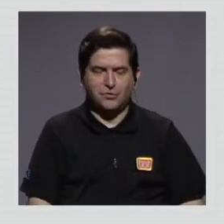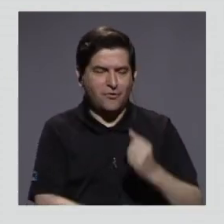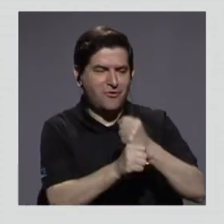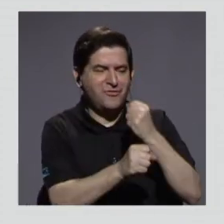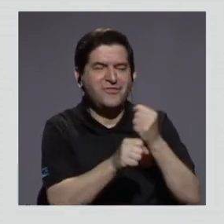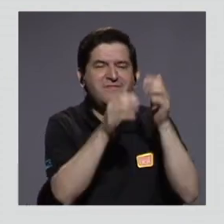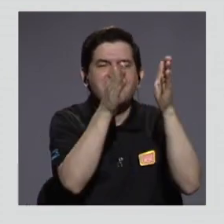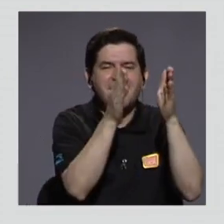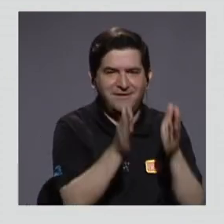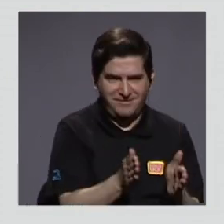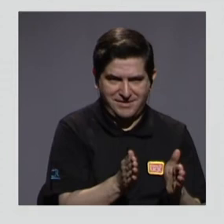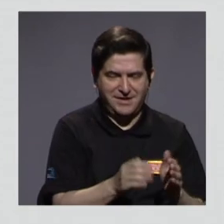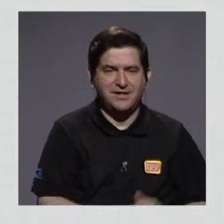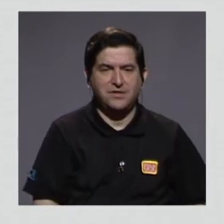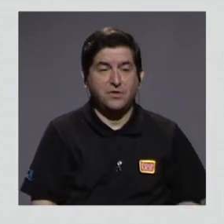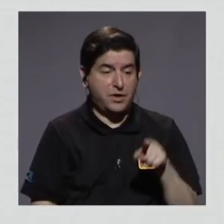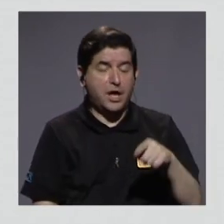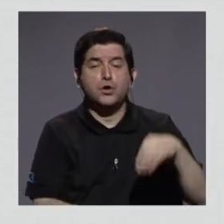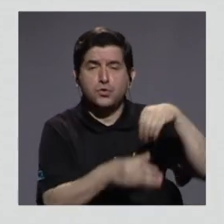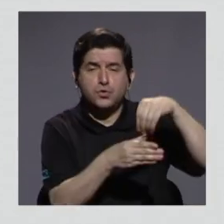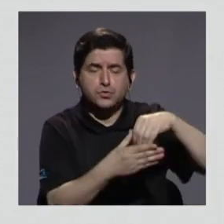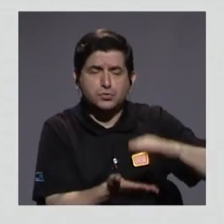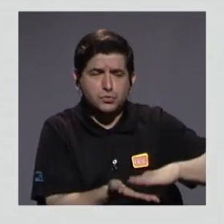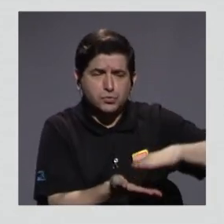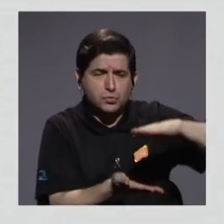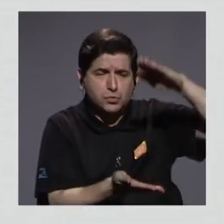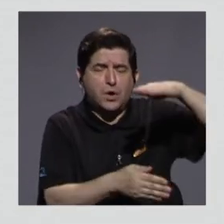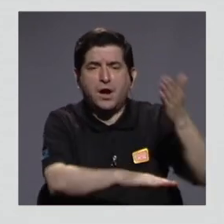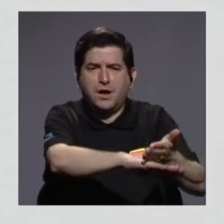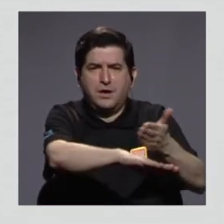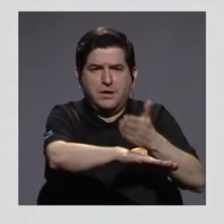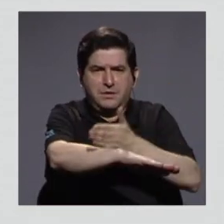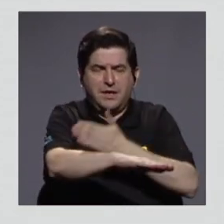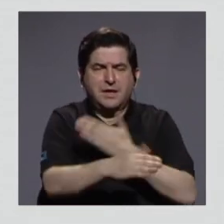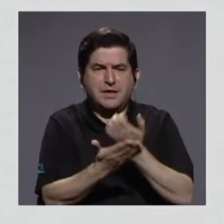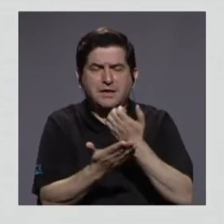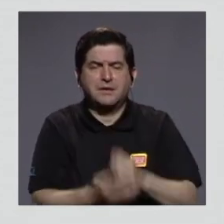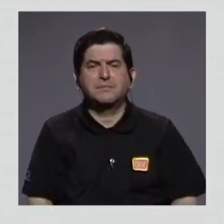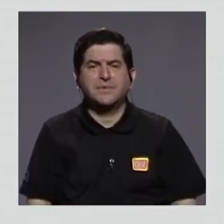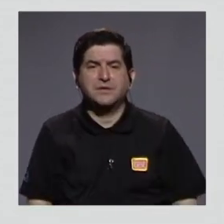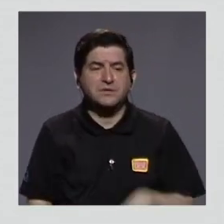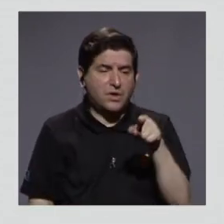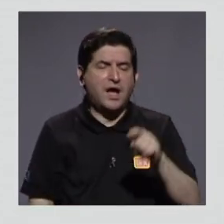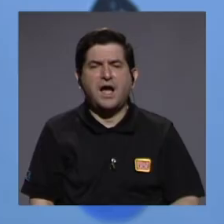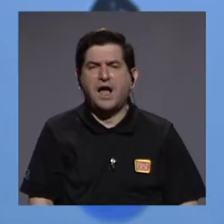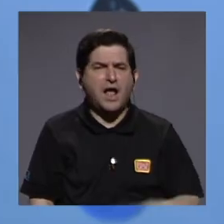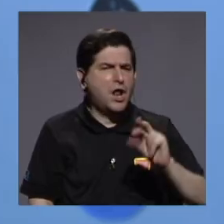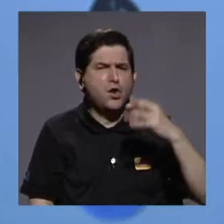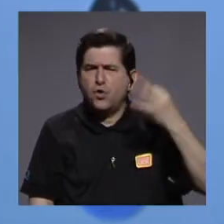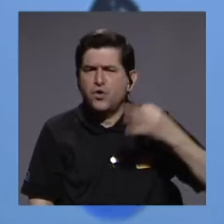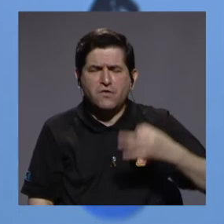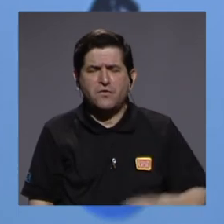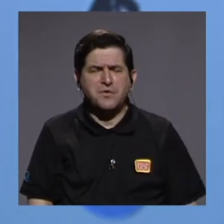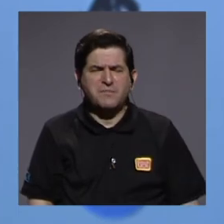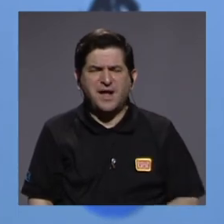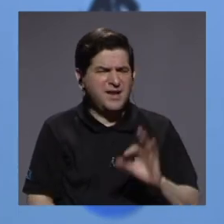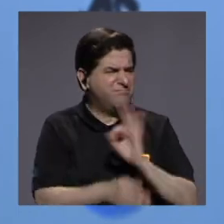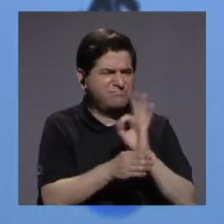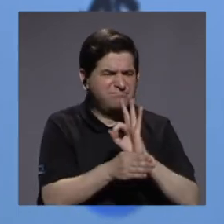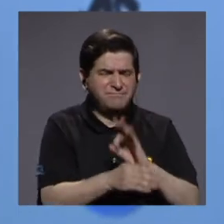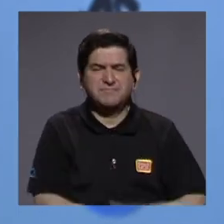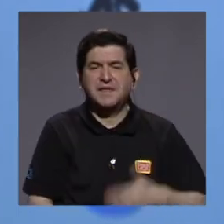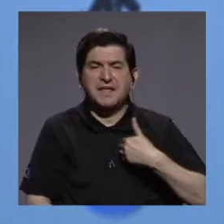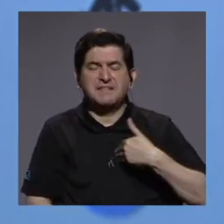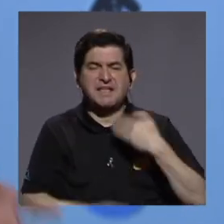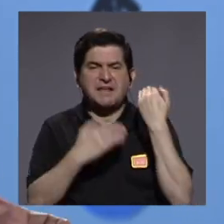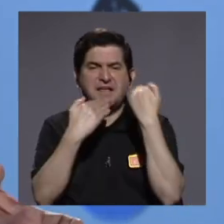trabajadores contribuyan más al crecimiento económico porque las unidades informales son más pequeñas son más ineficientes y tienen